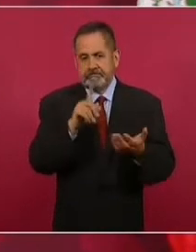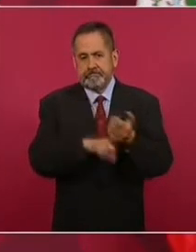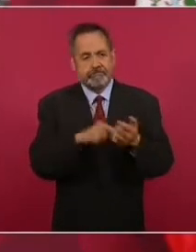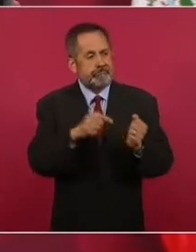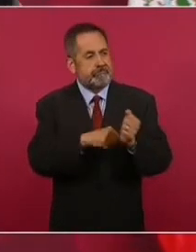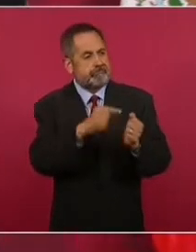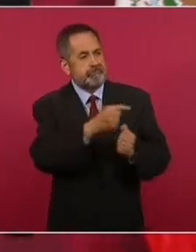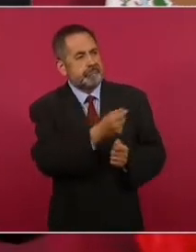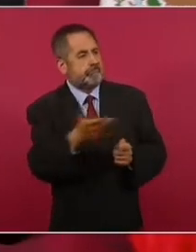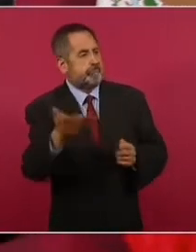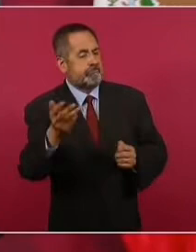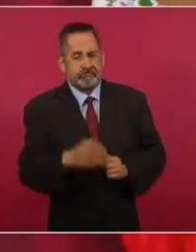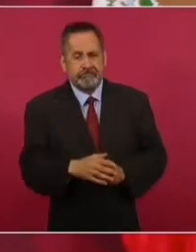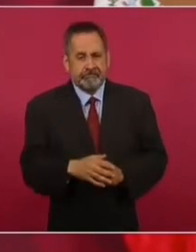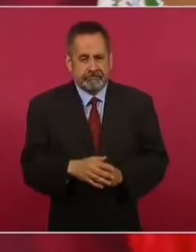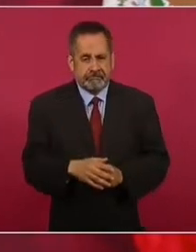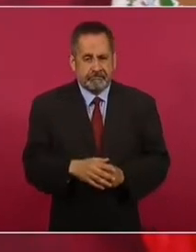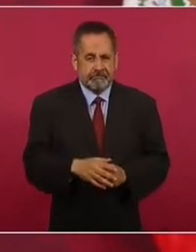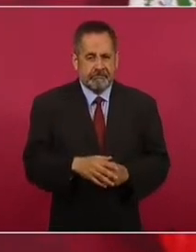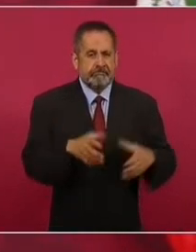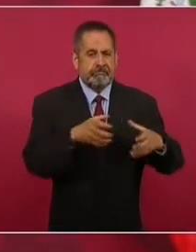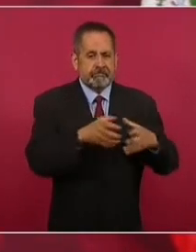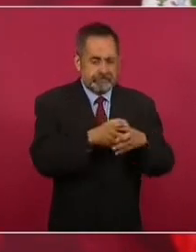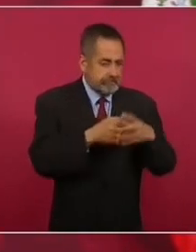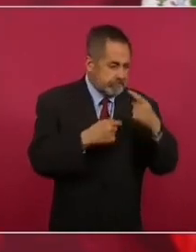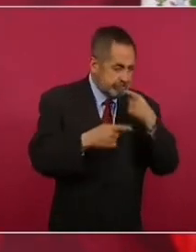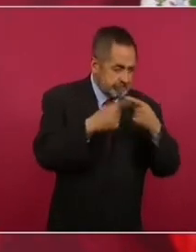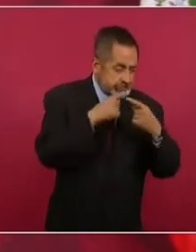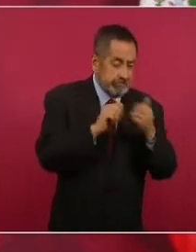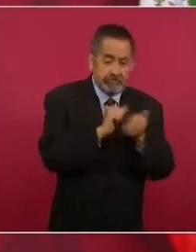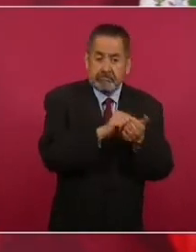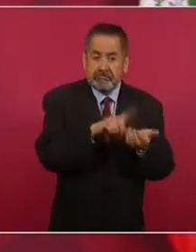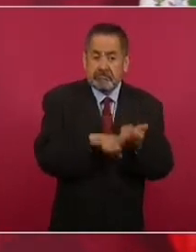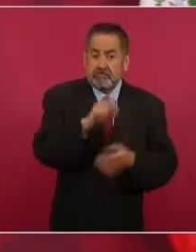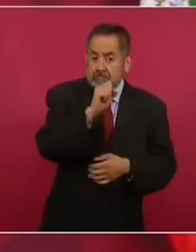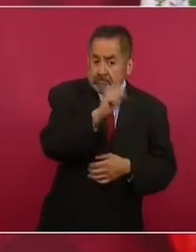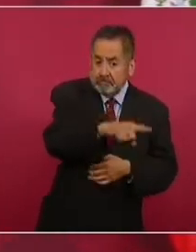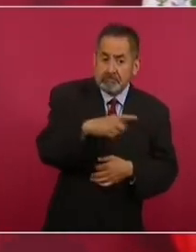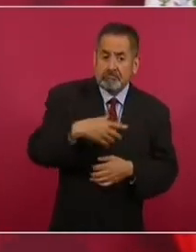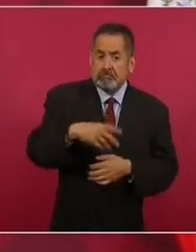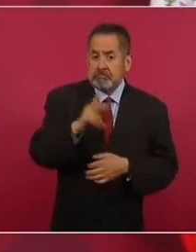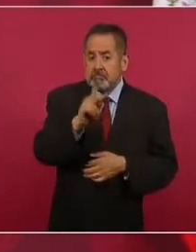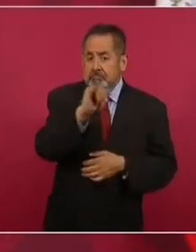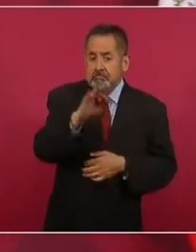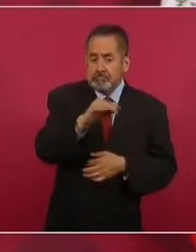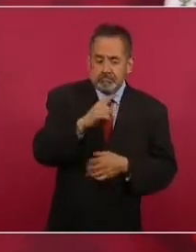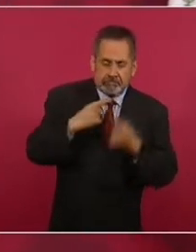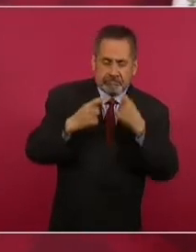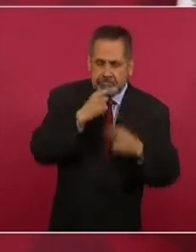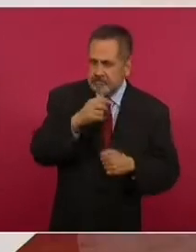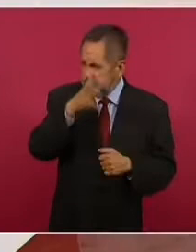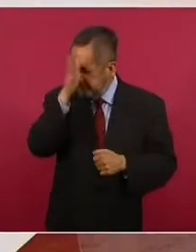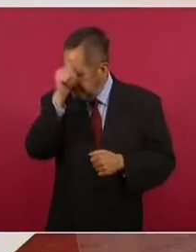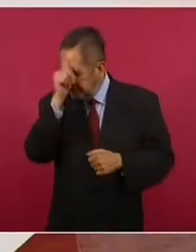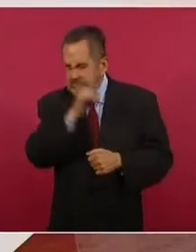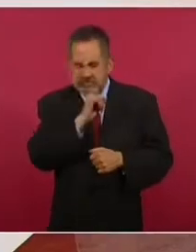porque fue parte de las concertaciones, de los acuerdos.